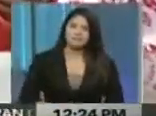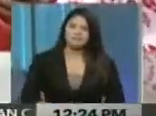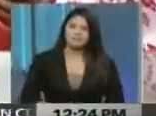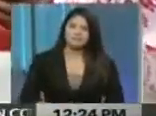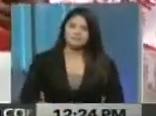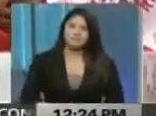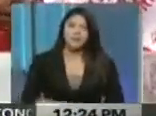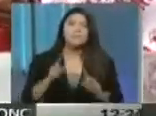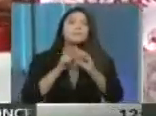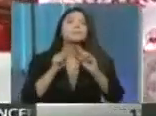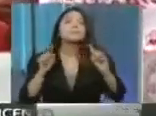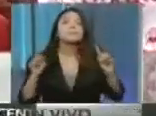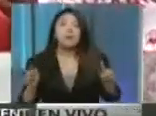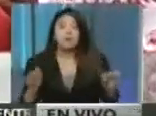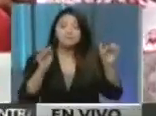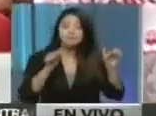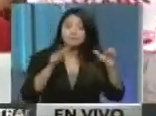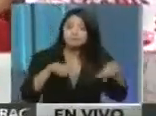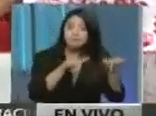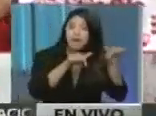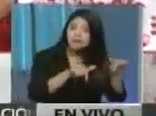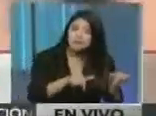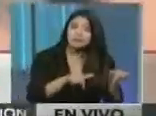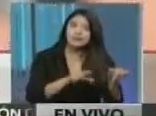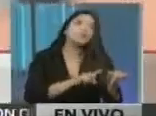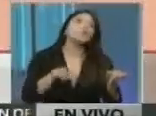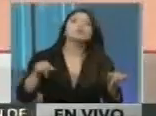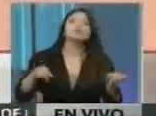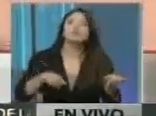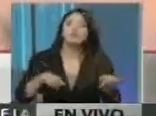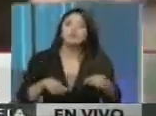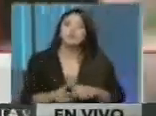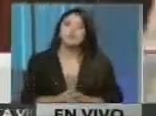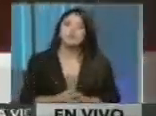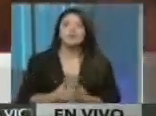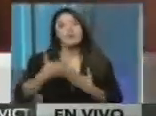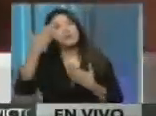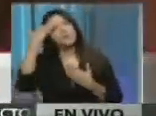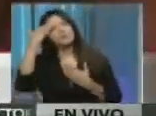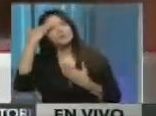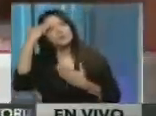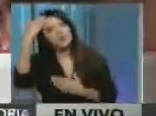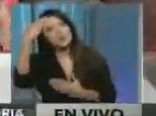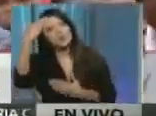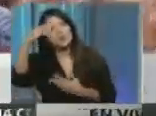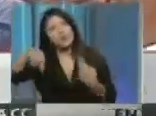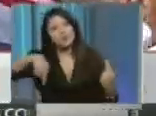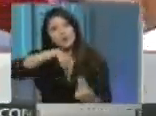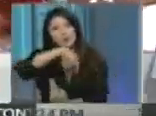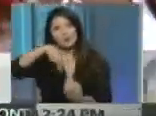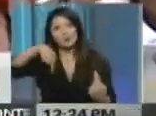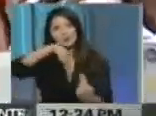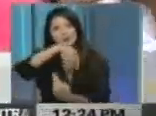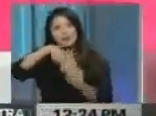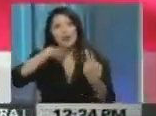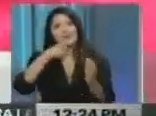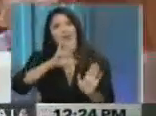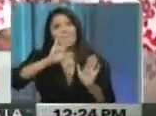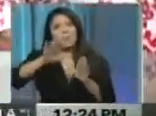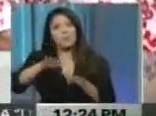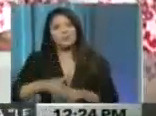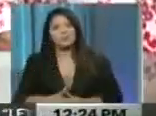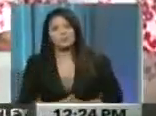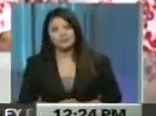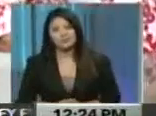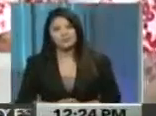Bueno, pero desde ahí, nosotros le vamos a dar un saludo revolucionario de apoyo